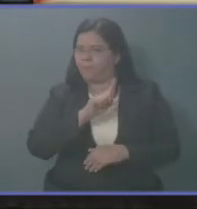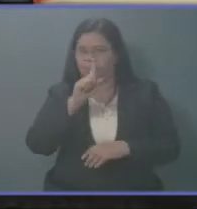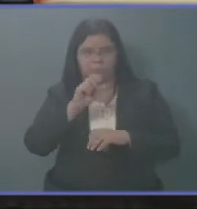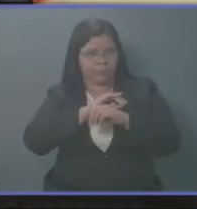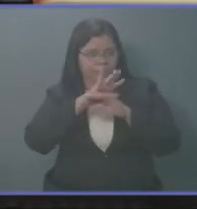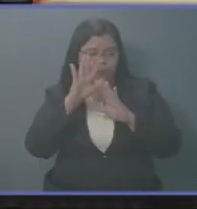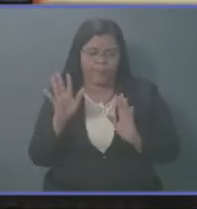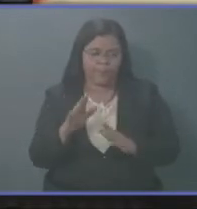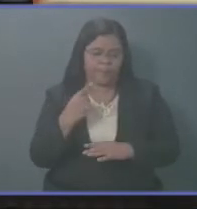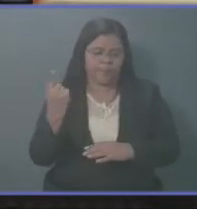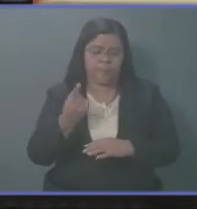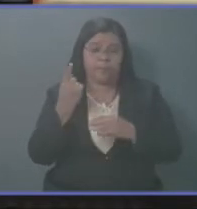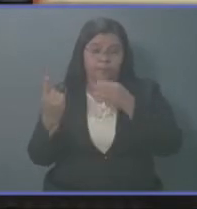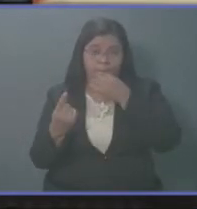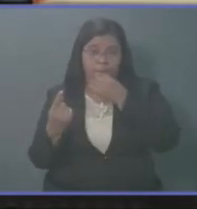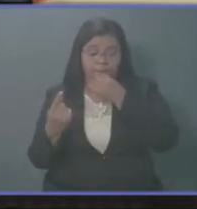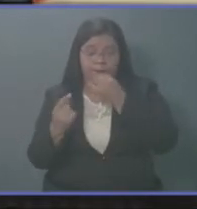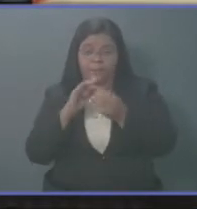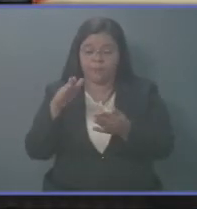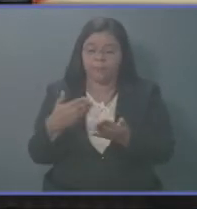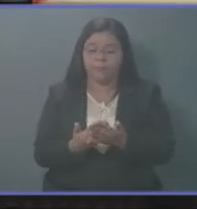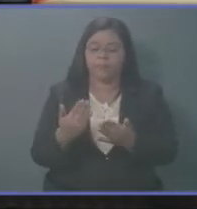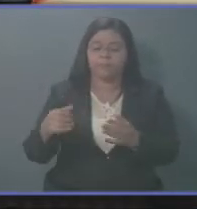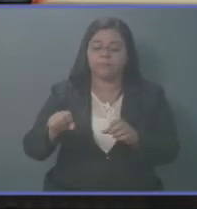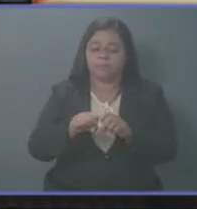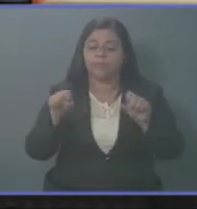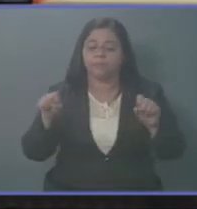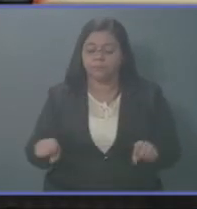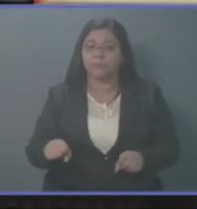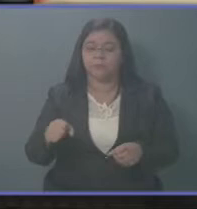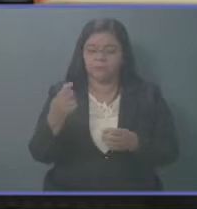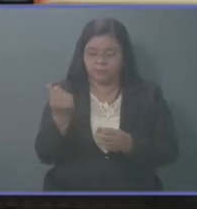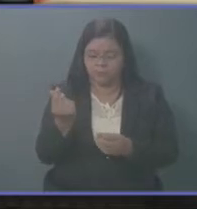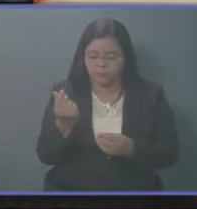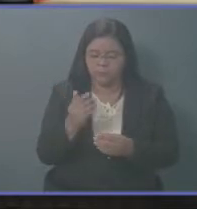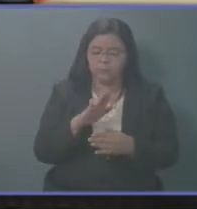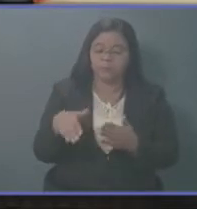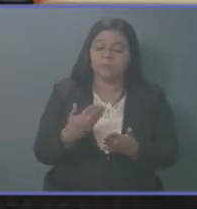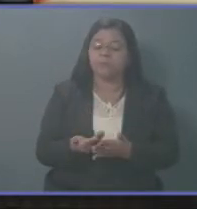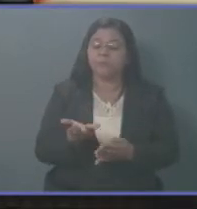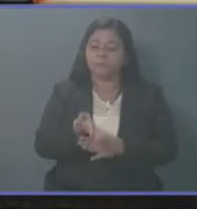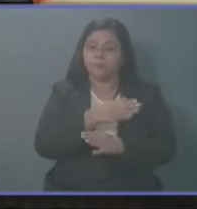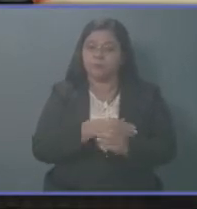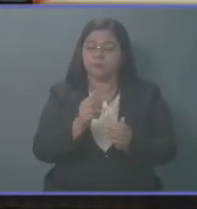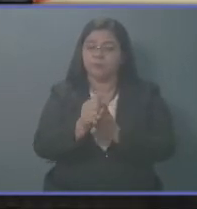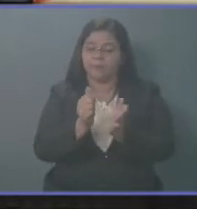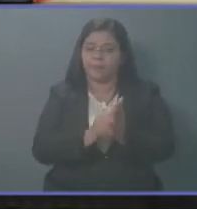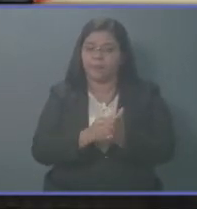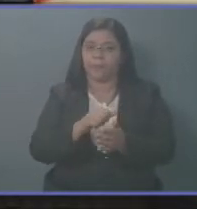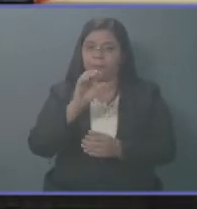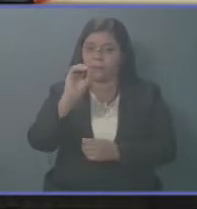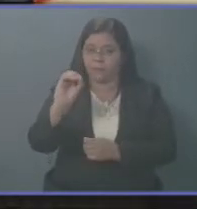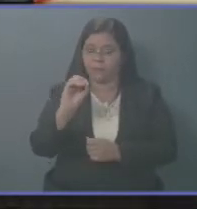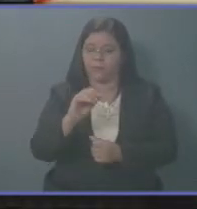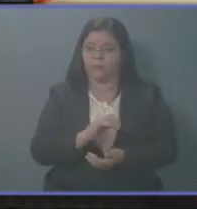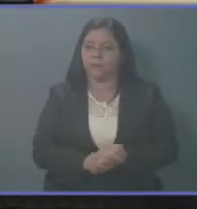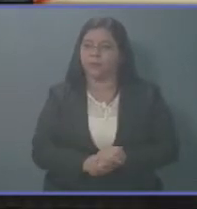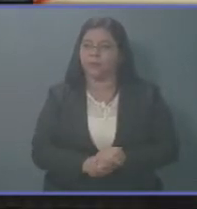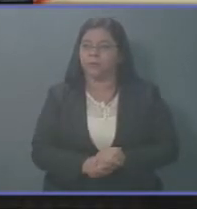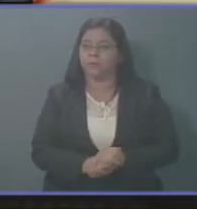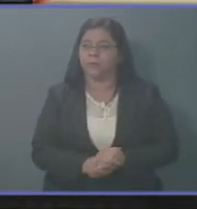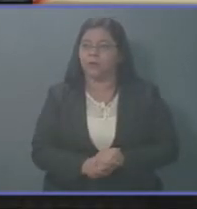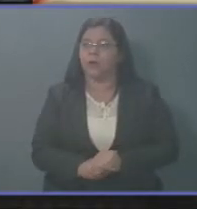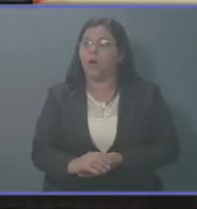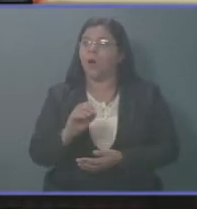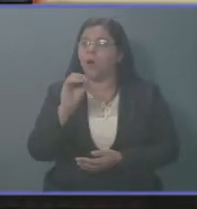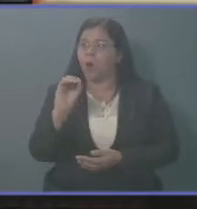si solo se aplicarán a los deudores del sistema financiero, como lo comento en su artículo 2.0,